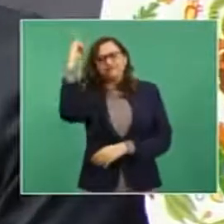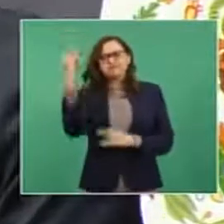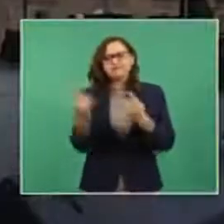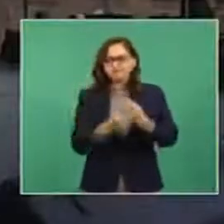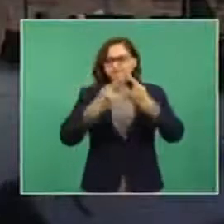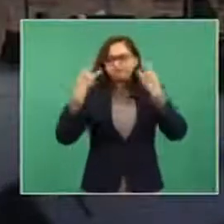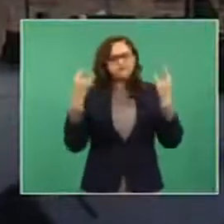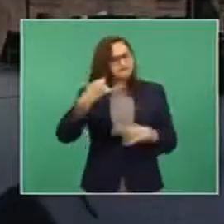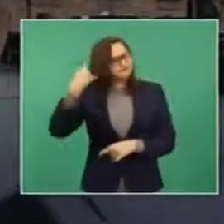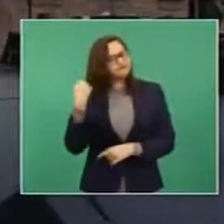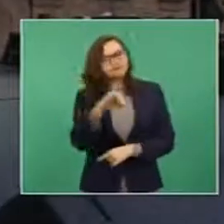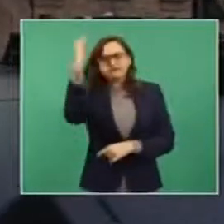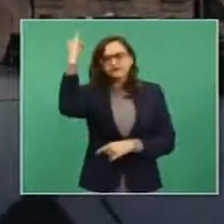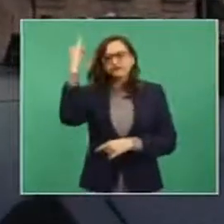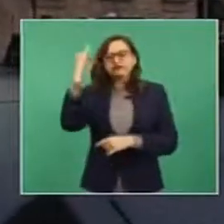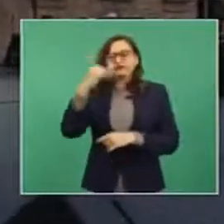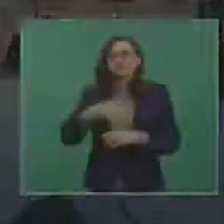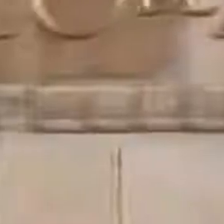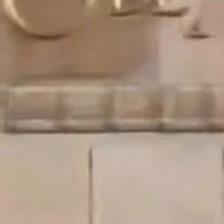cuento.